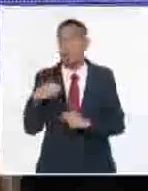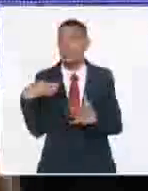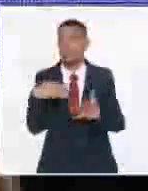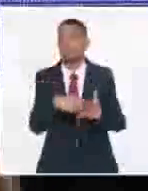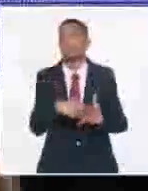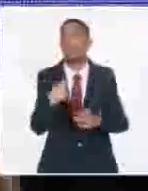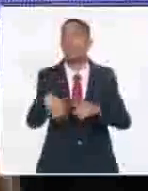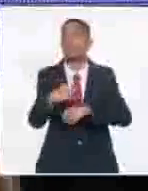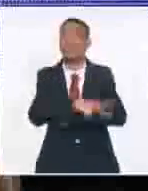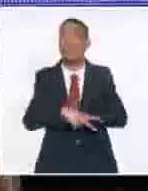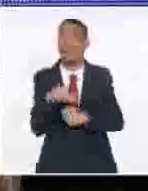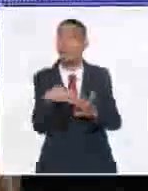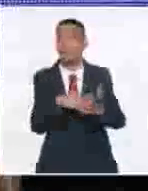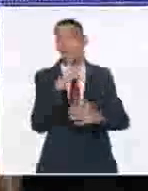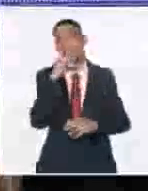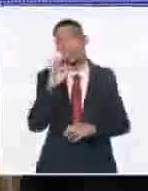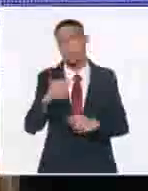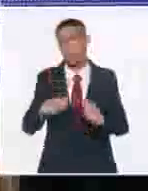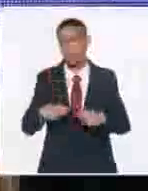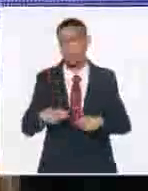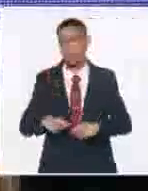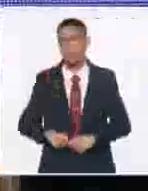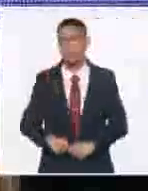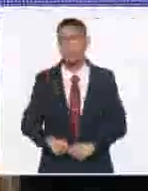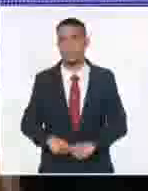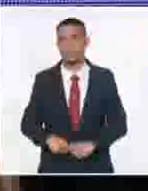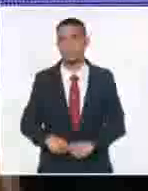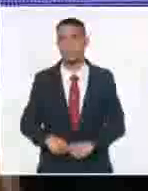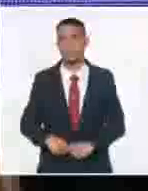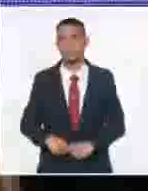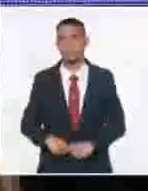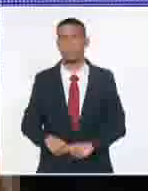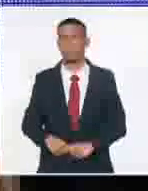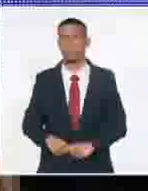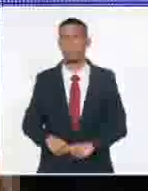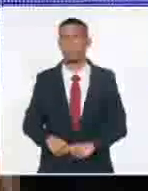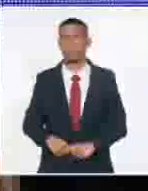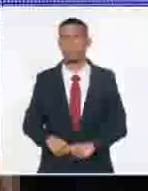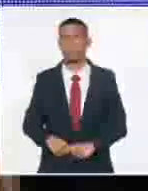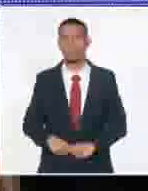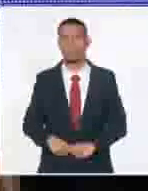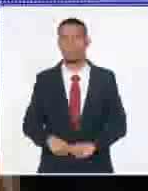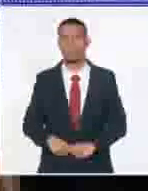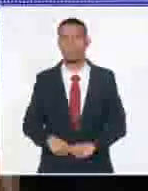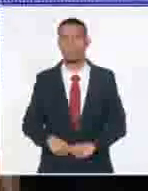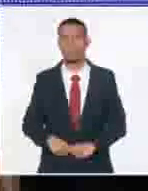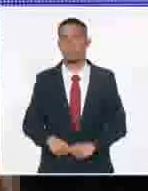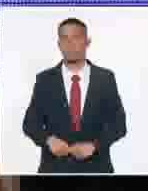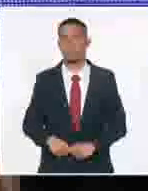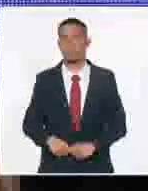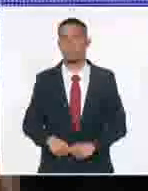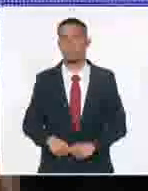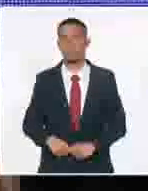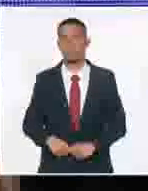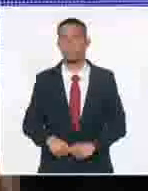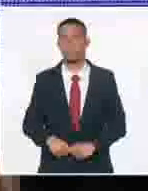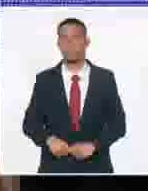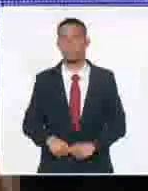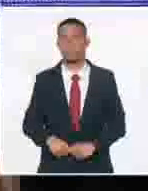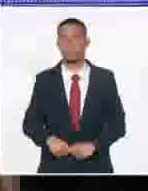de dominación y hegemonía unipolares que han sido superados ya por